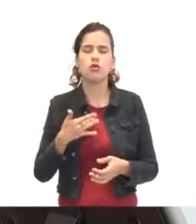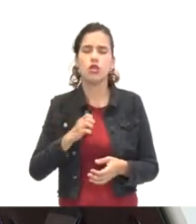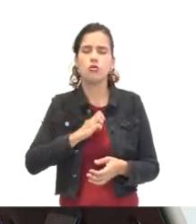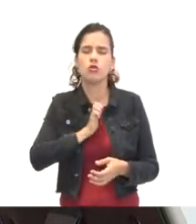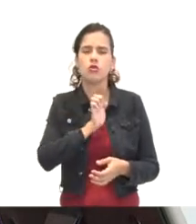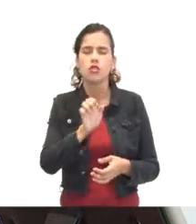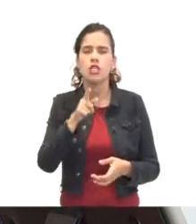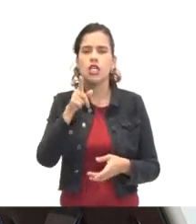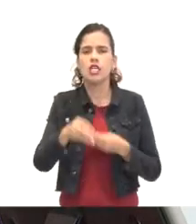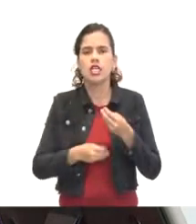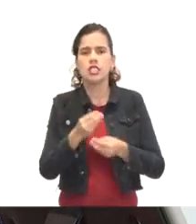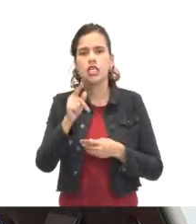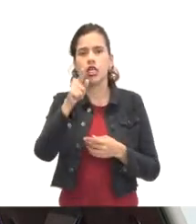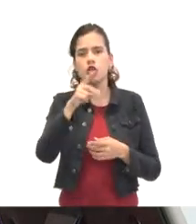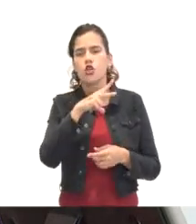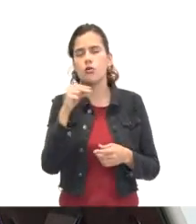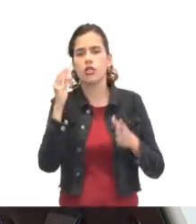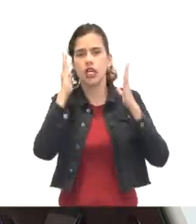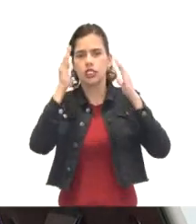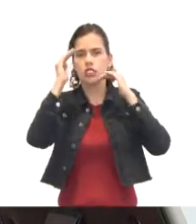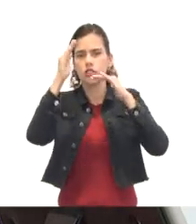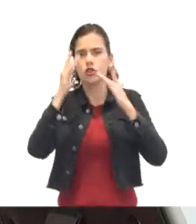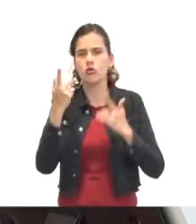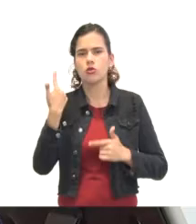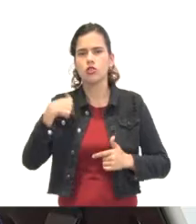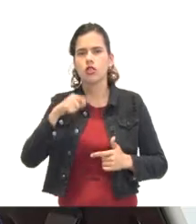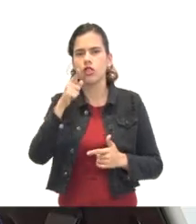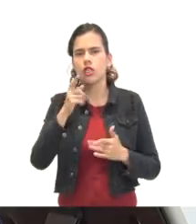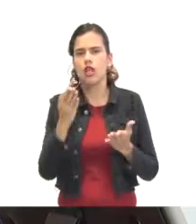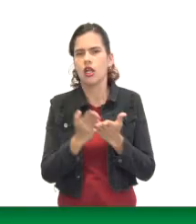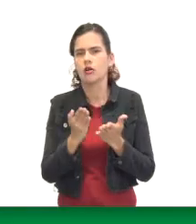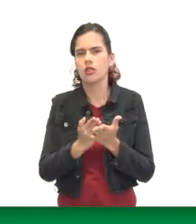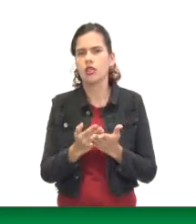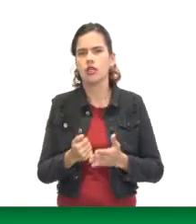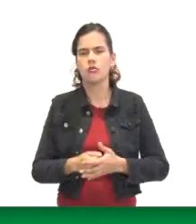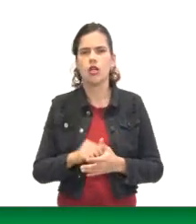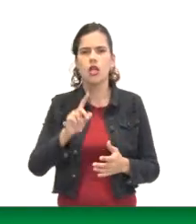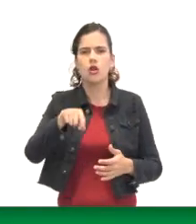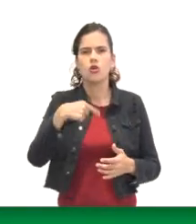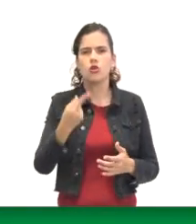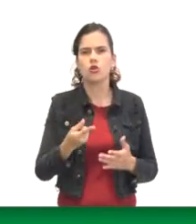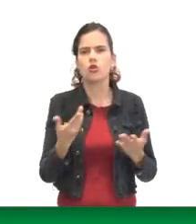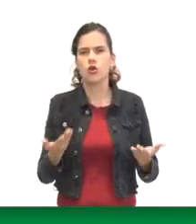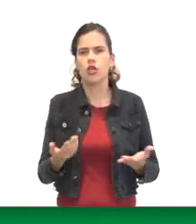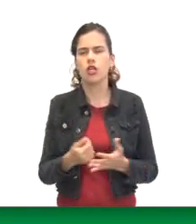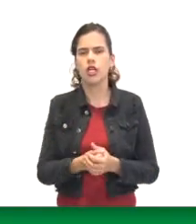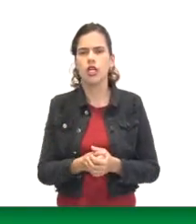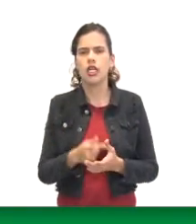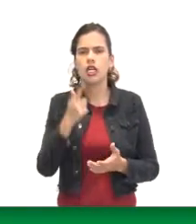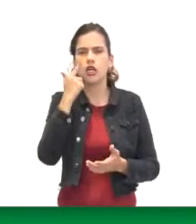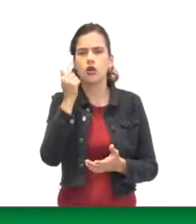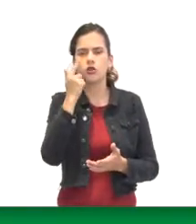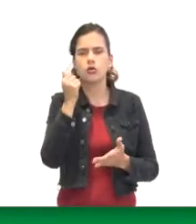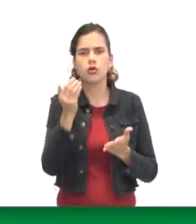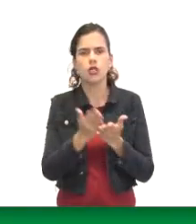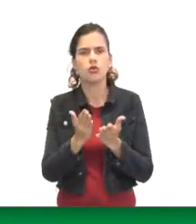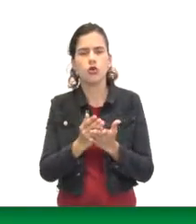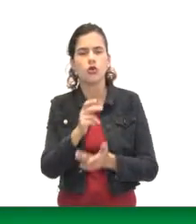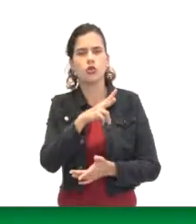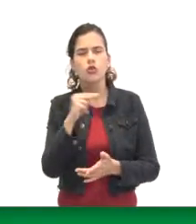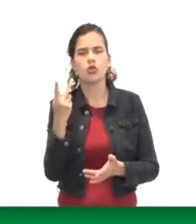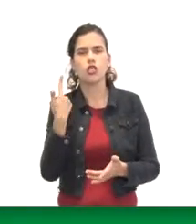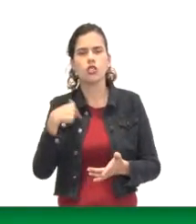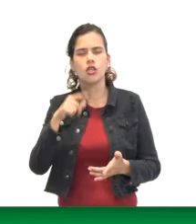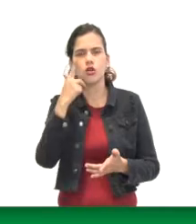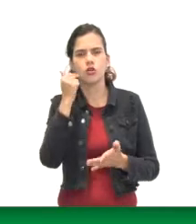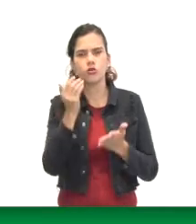que ellos no presten tanta atención como deberían a la parte académica. Lo otro es los hábitos de estudio. Cuando no se tienen hábitos